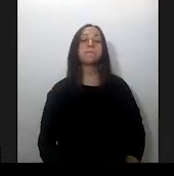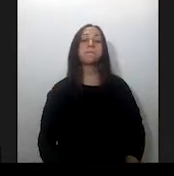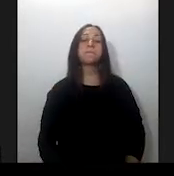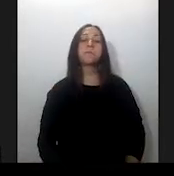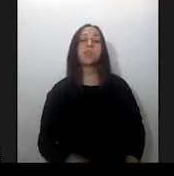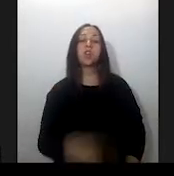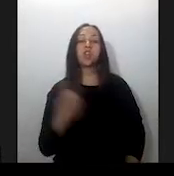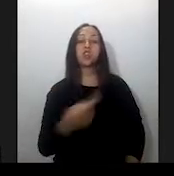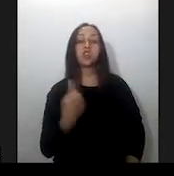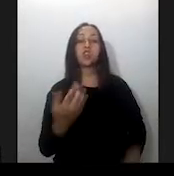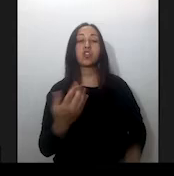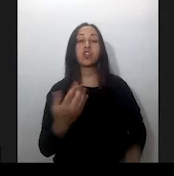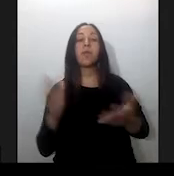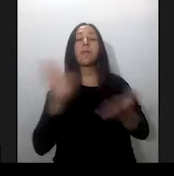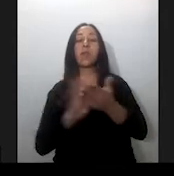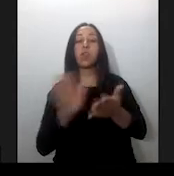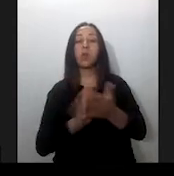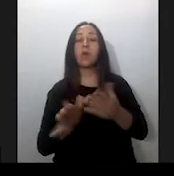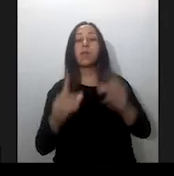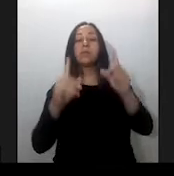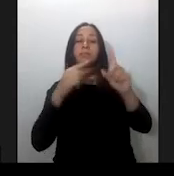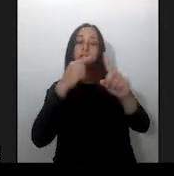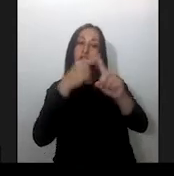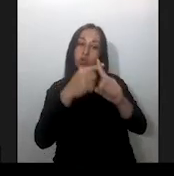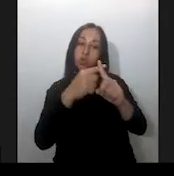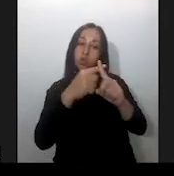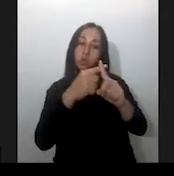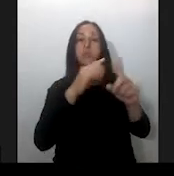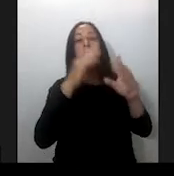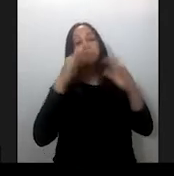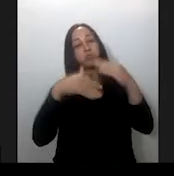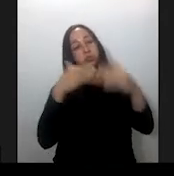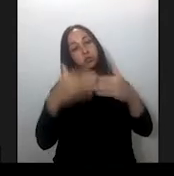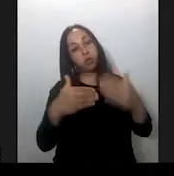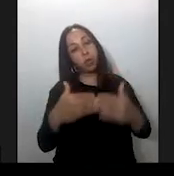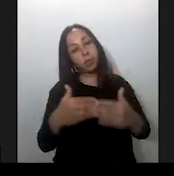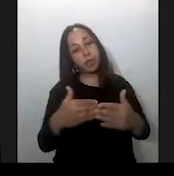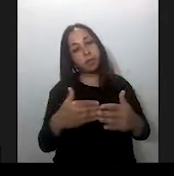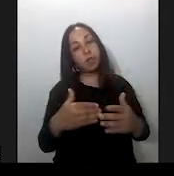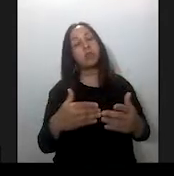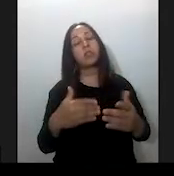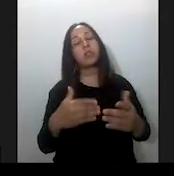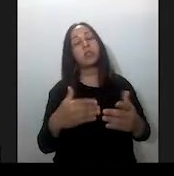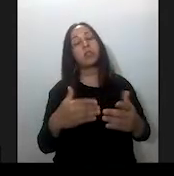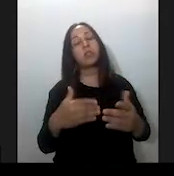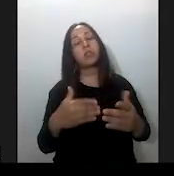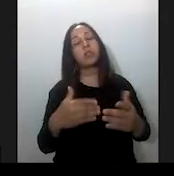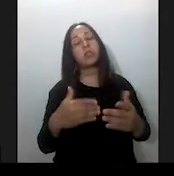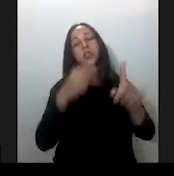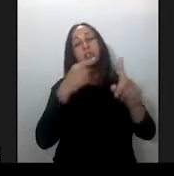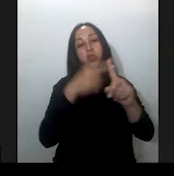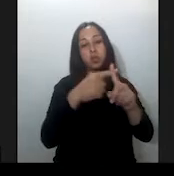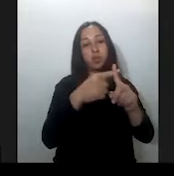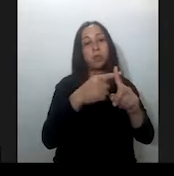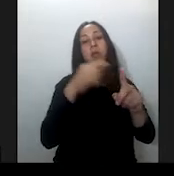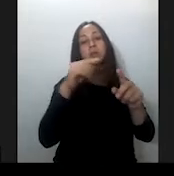Nosotros podríamos, ¿no?, volver a escribir acá suma y volver a hacer todo el procedimiento, ¿no? Volver a escribir